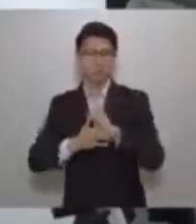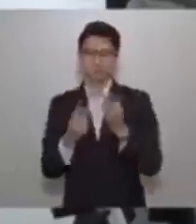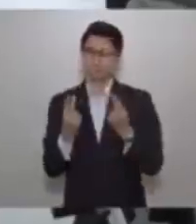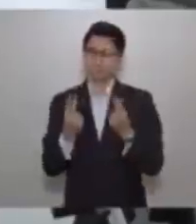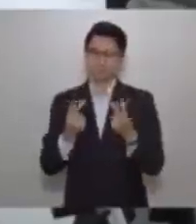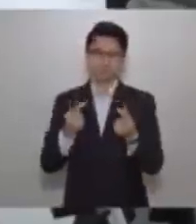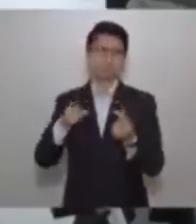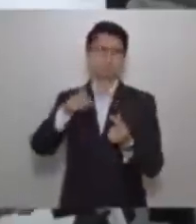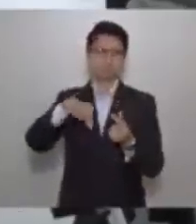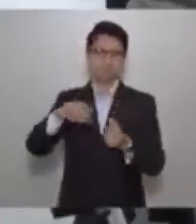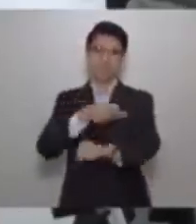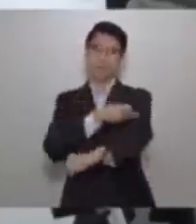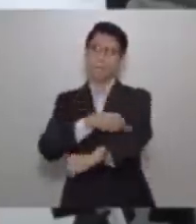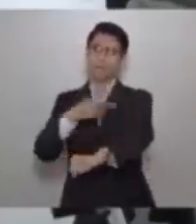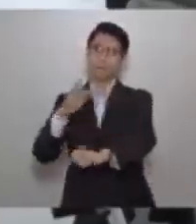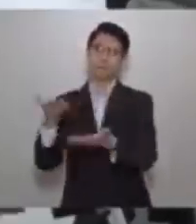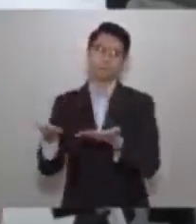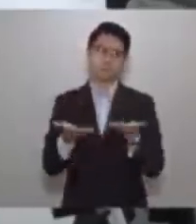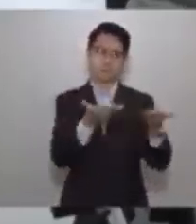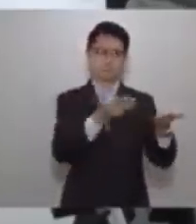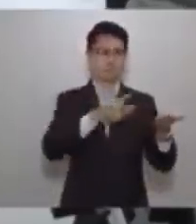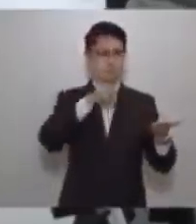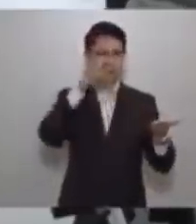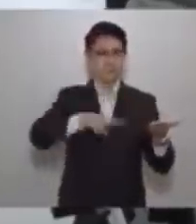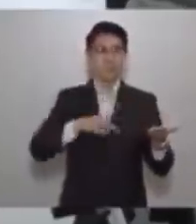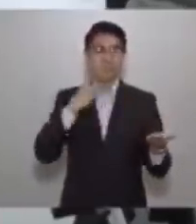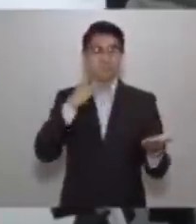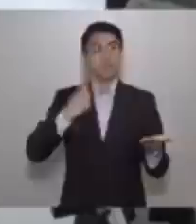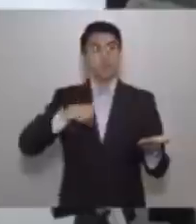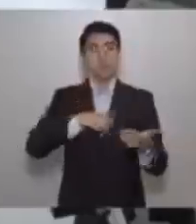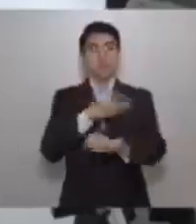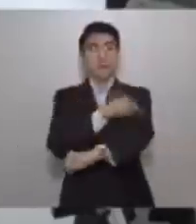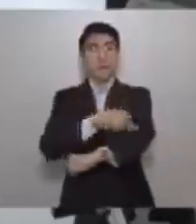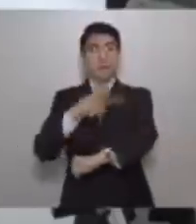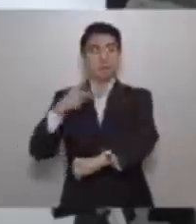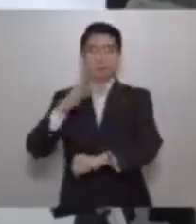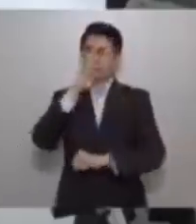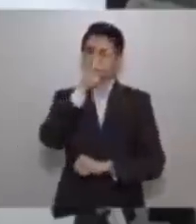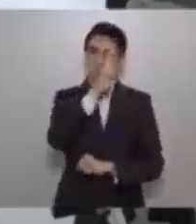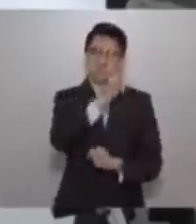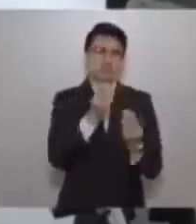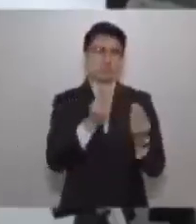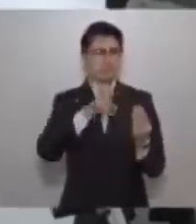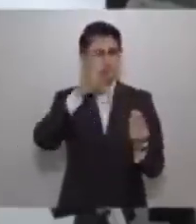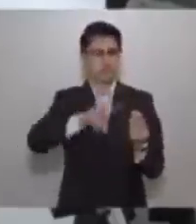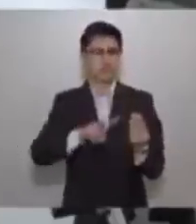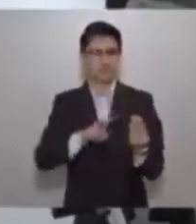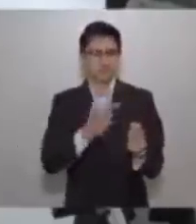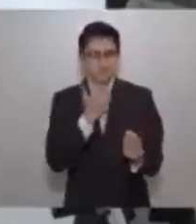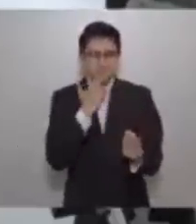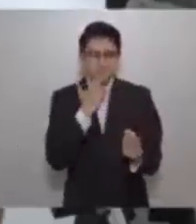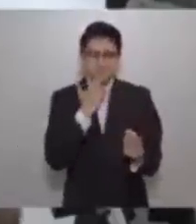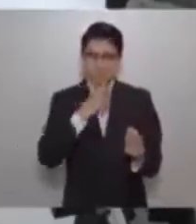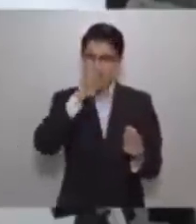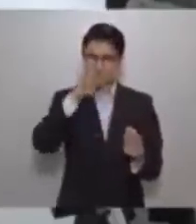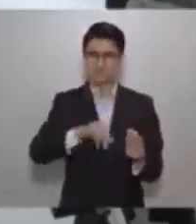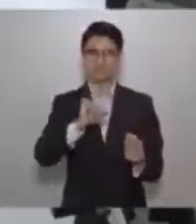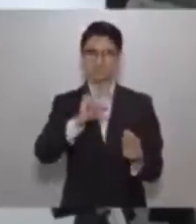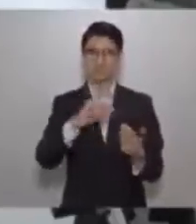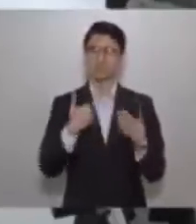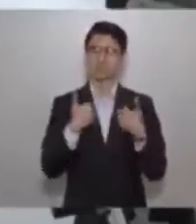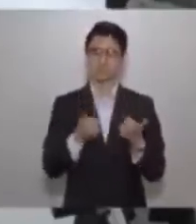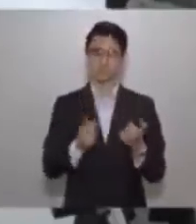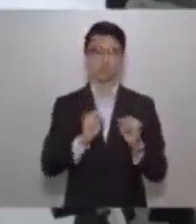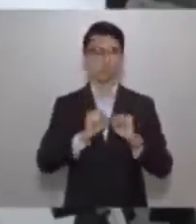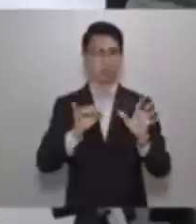sus familiares, a quienes respetamos muchísimo y lamentamos lo que están pasando en este momento, y claro que sin ningún contratiempo podrán tener acceso